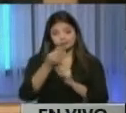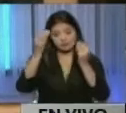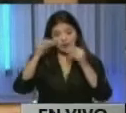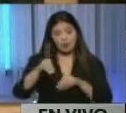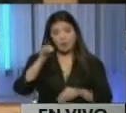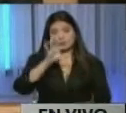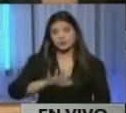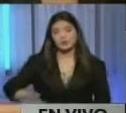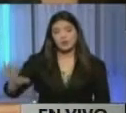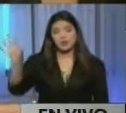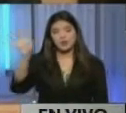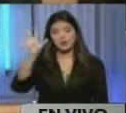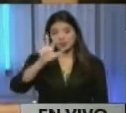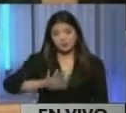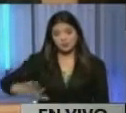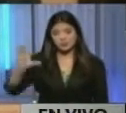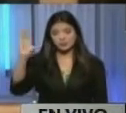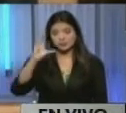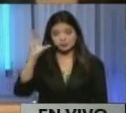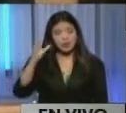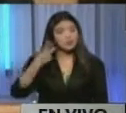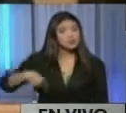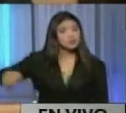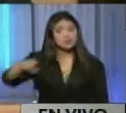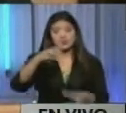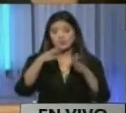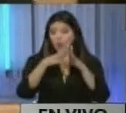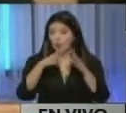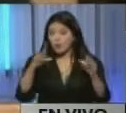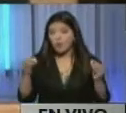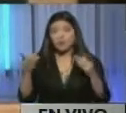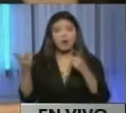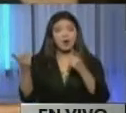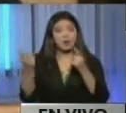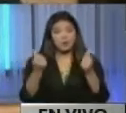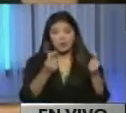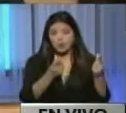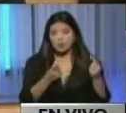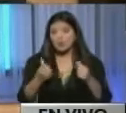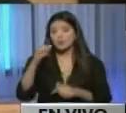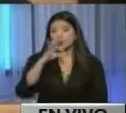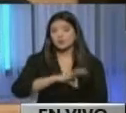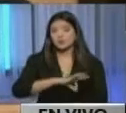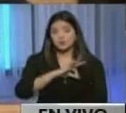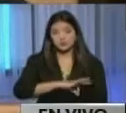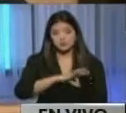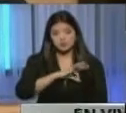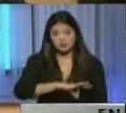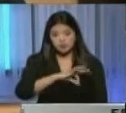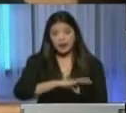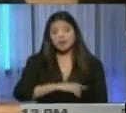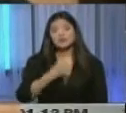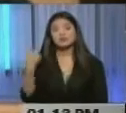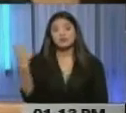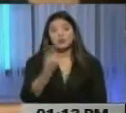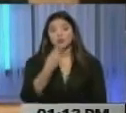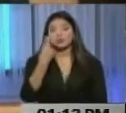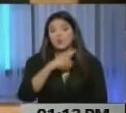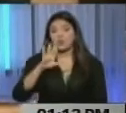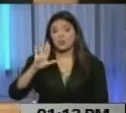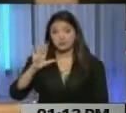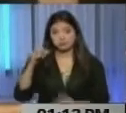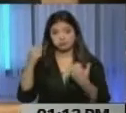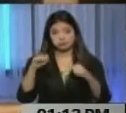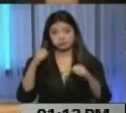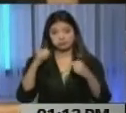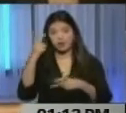nacional en el que todos los sectores políticos, económicos y sociales nos comprometamos con un ejercicio de la